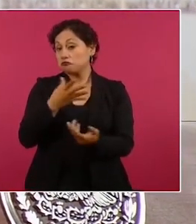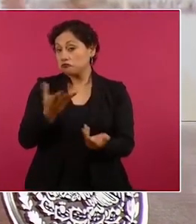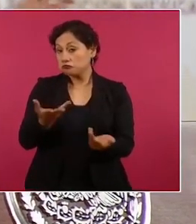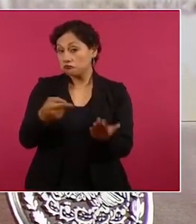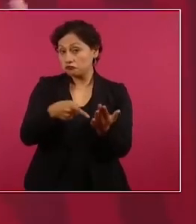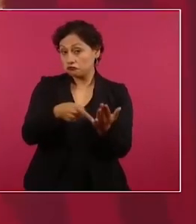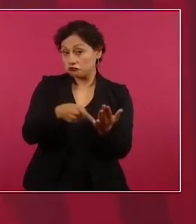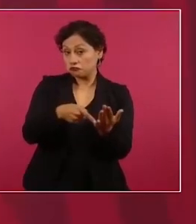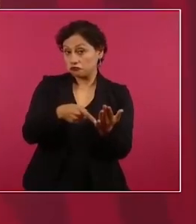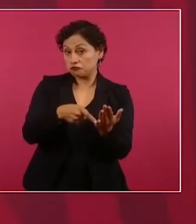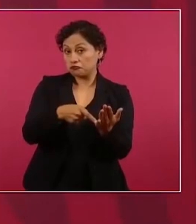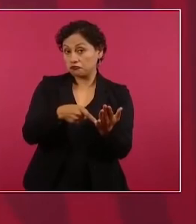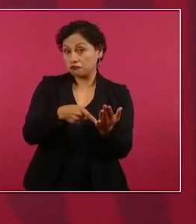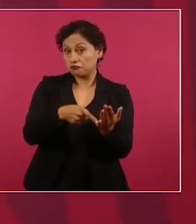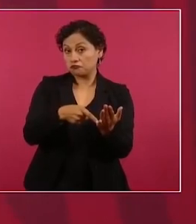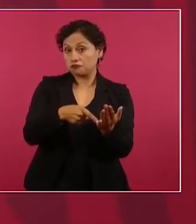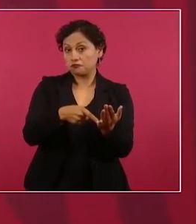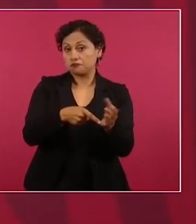van